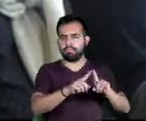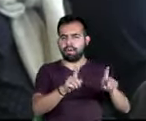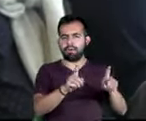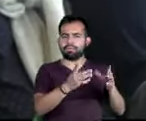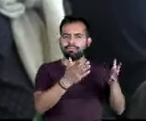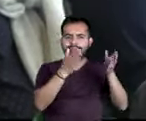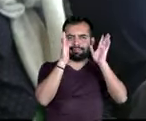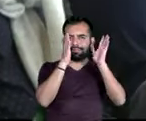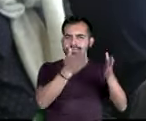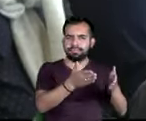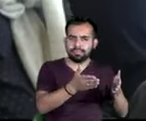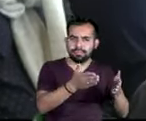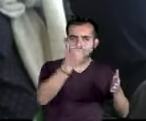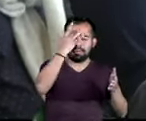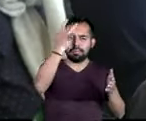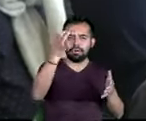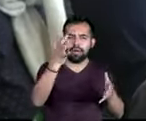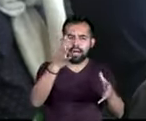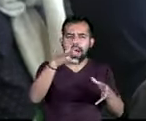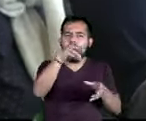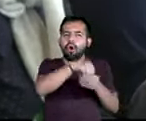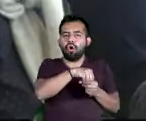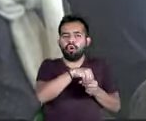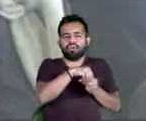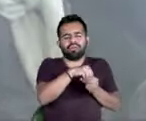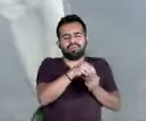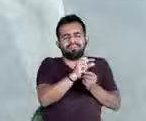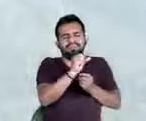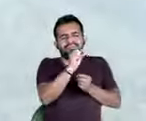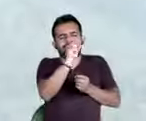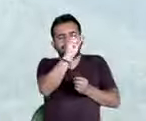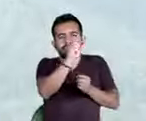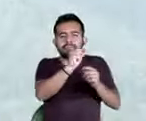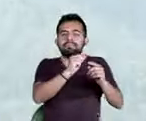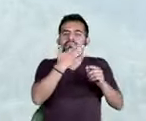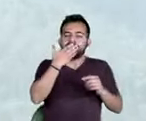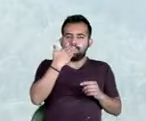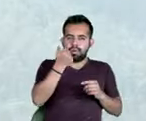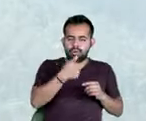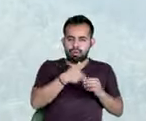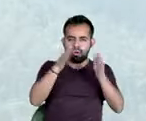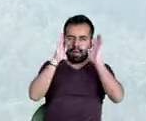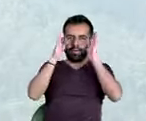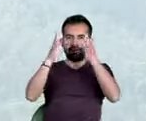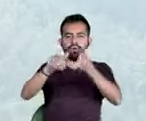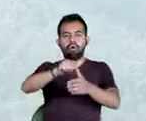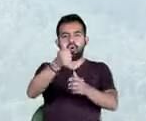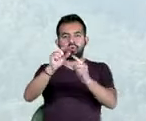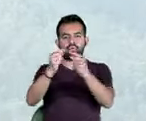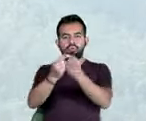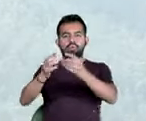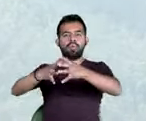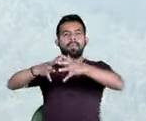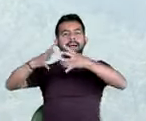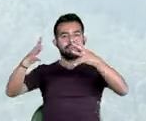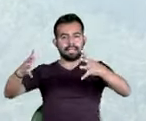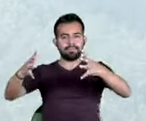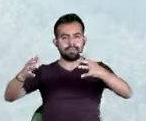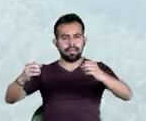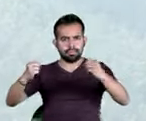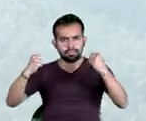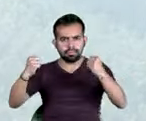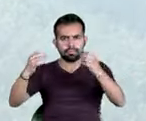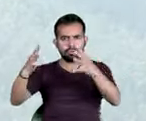estamos hablando de un ahorro que es insignificante respecto al conjunto de donde está el peso duro,